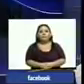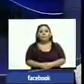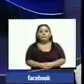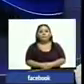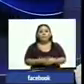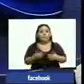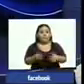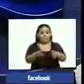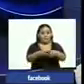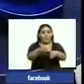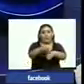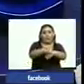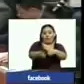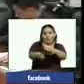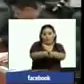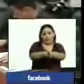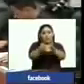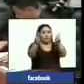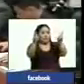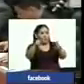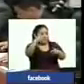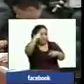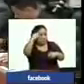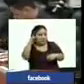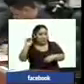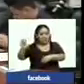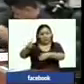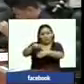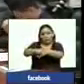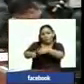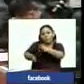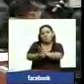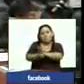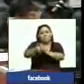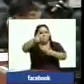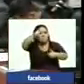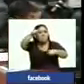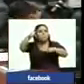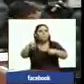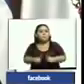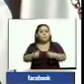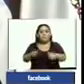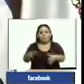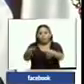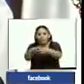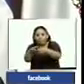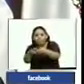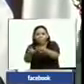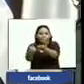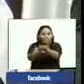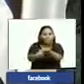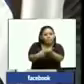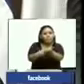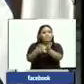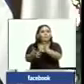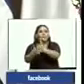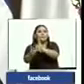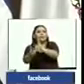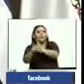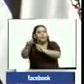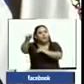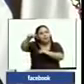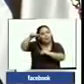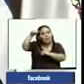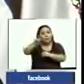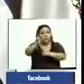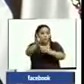Y los diputados de la Comisión Política de la Asamblea Legislativa acordaron crear una mesa técnica para el análisis de los dos